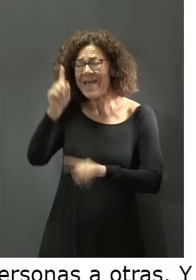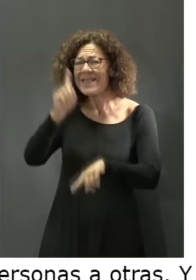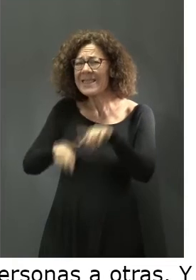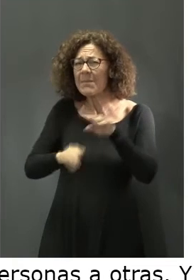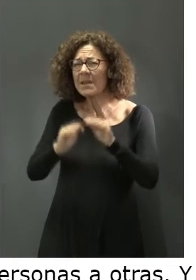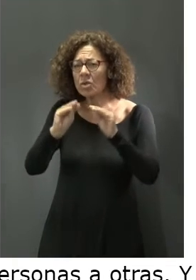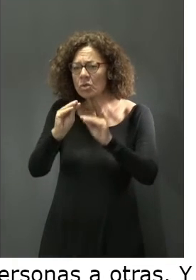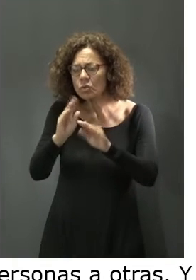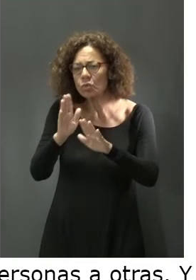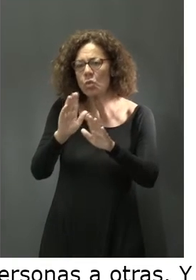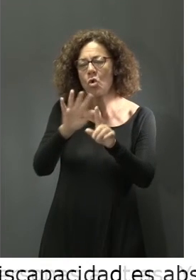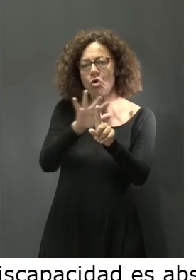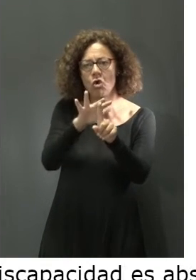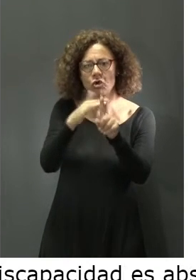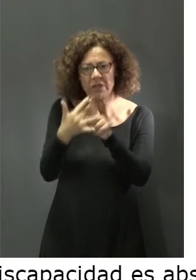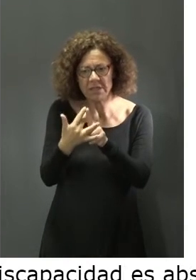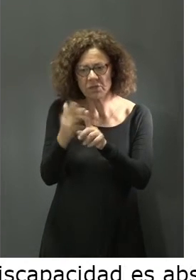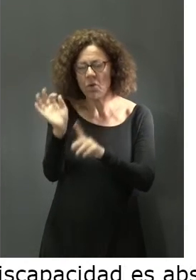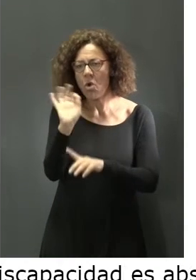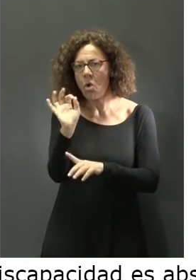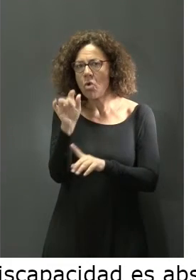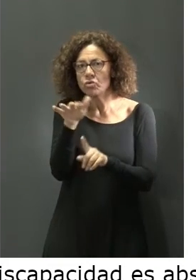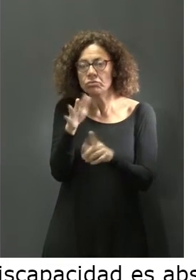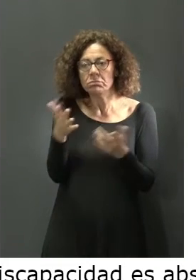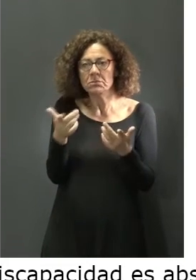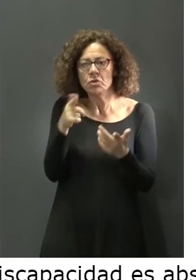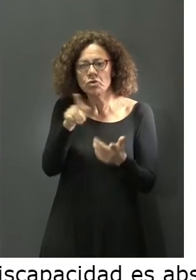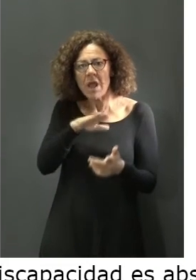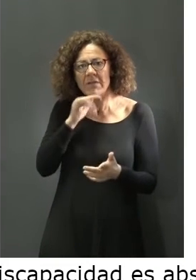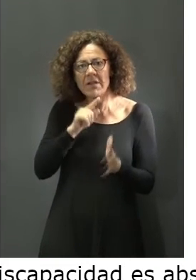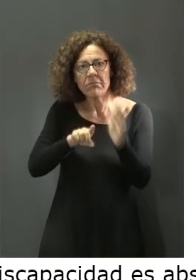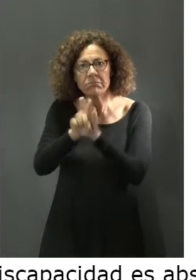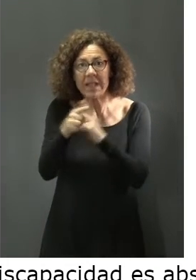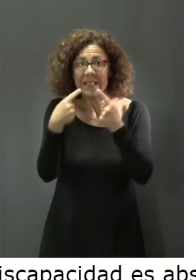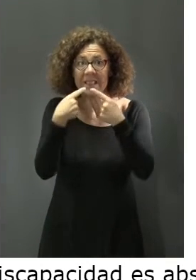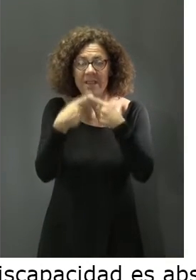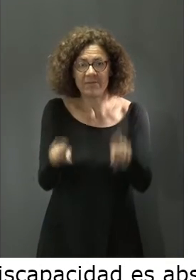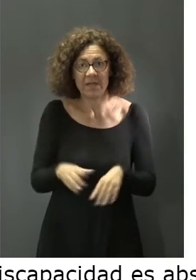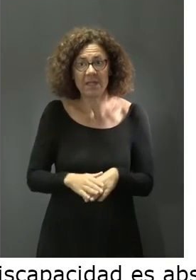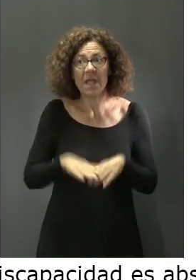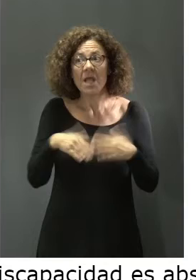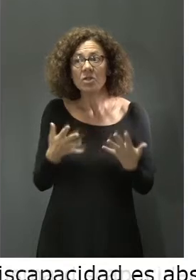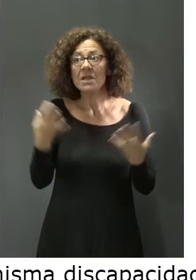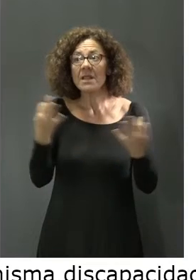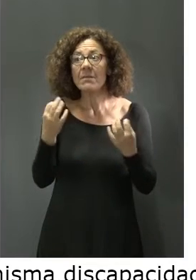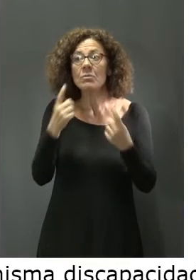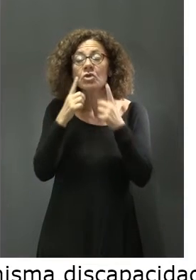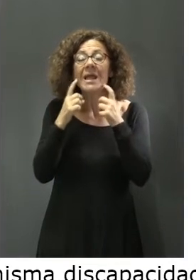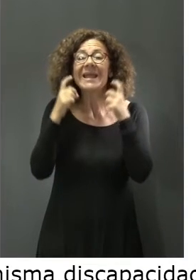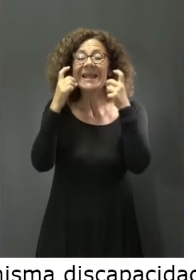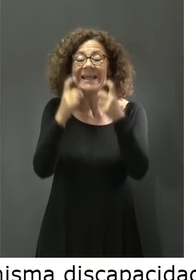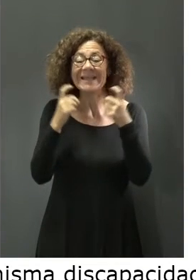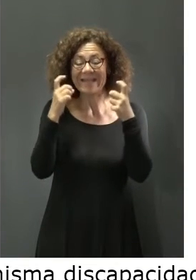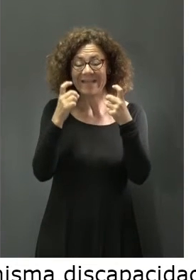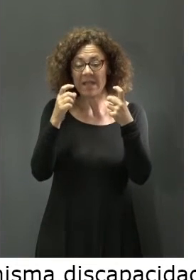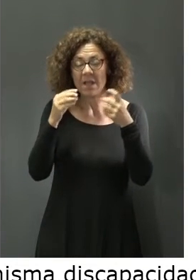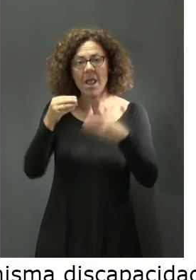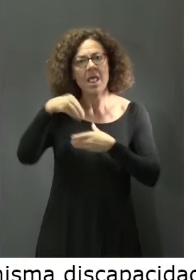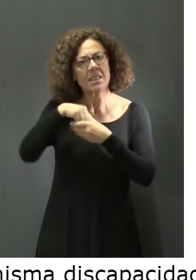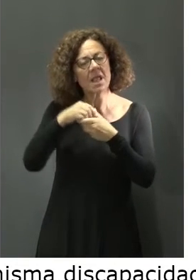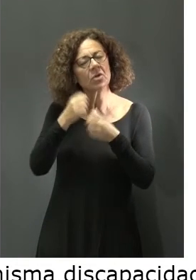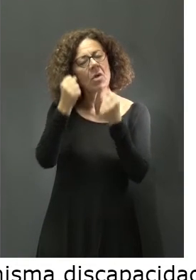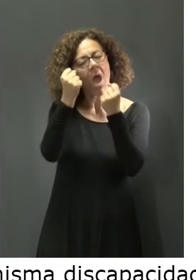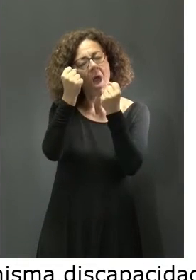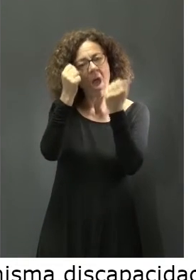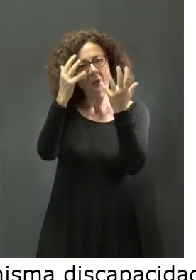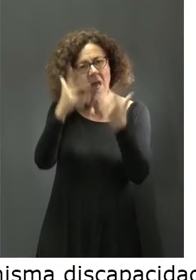sus habilidades van a haberse desarrollado de una u otra forma y lo que tenemos que procurar en el ámbito de la Administración de